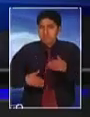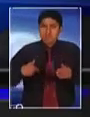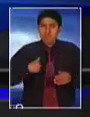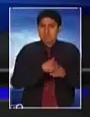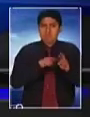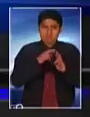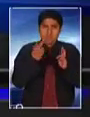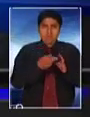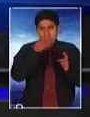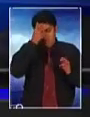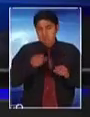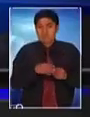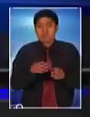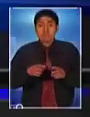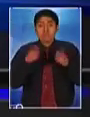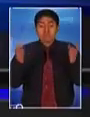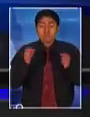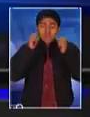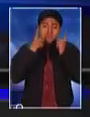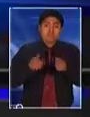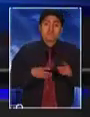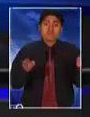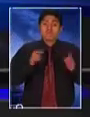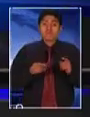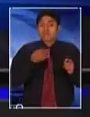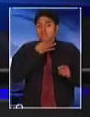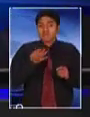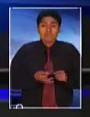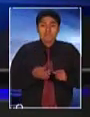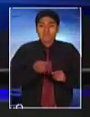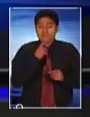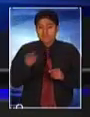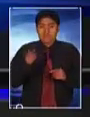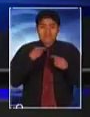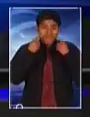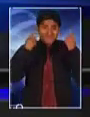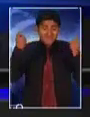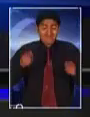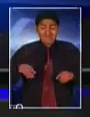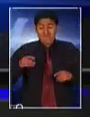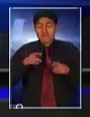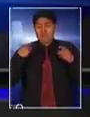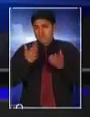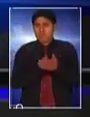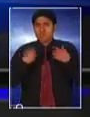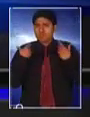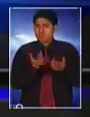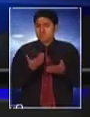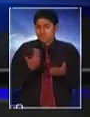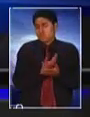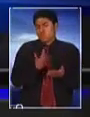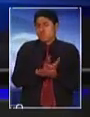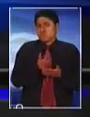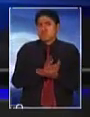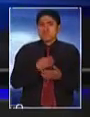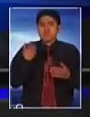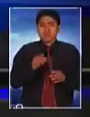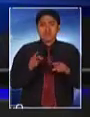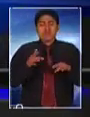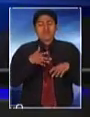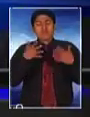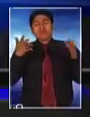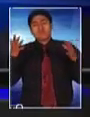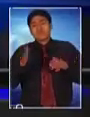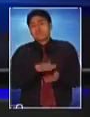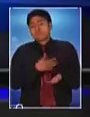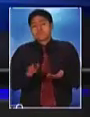de nuestra región del Cusco. Grande fue la sorpresa cuando realmente estos famosos padres de la patria, nuevecitos padres de la patria,